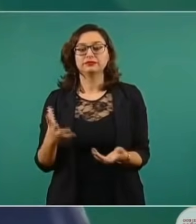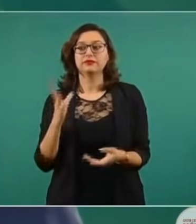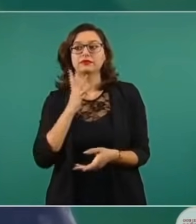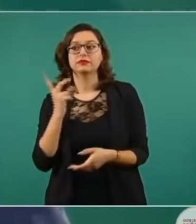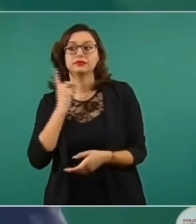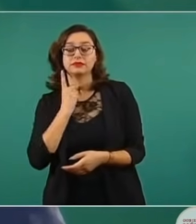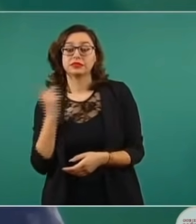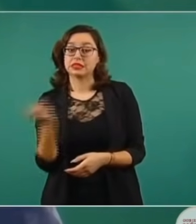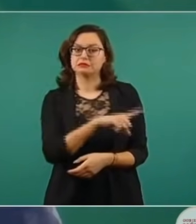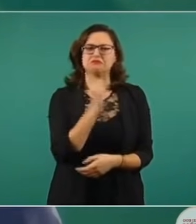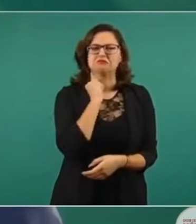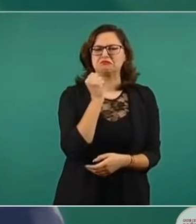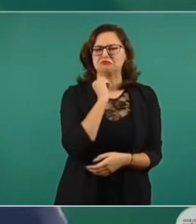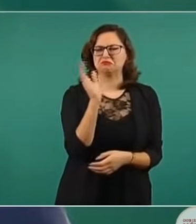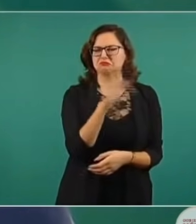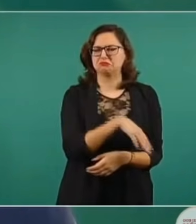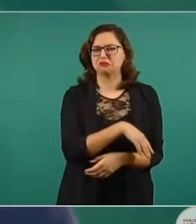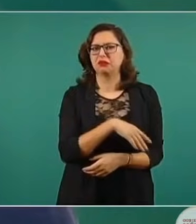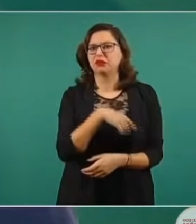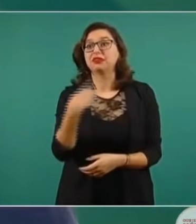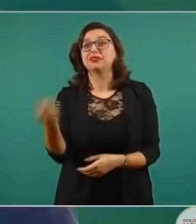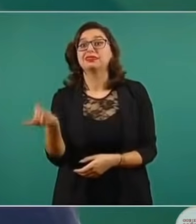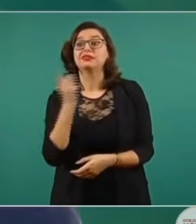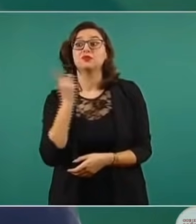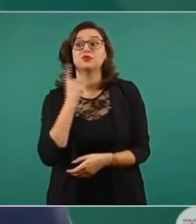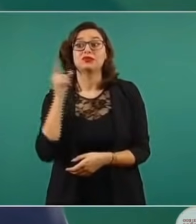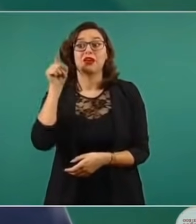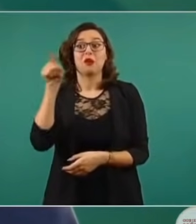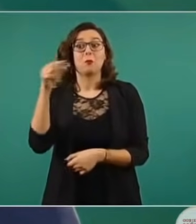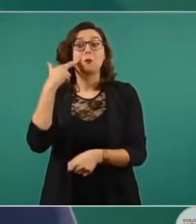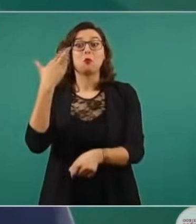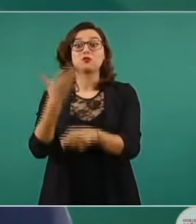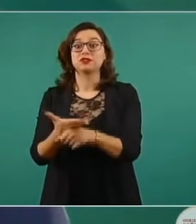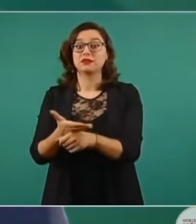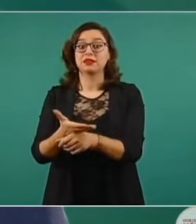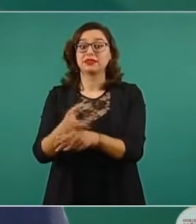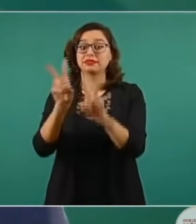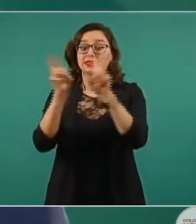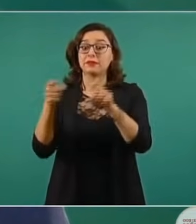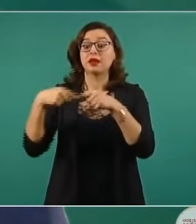senadores, se aprueba el presupuesto.